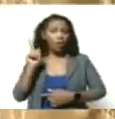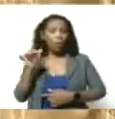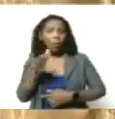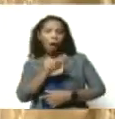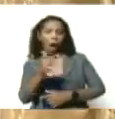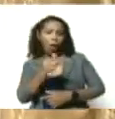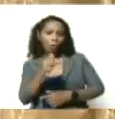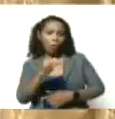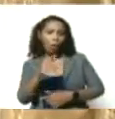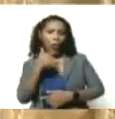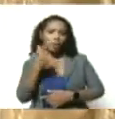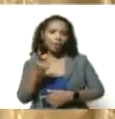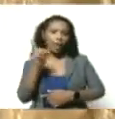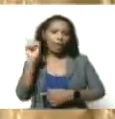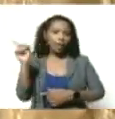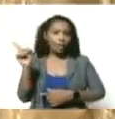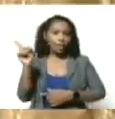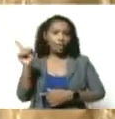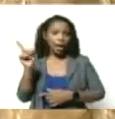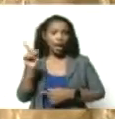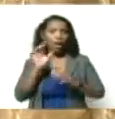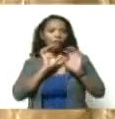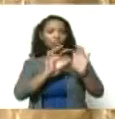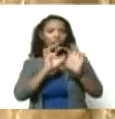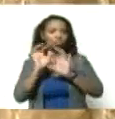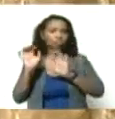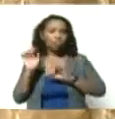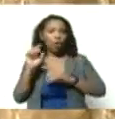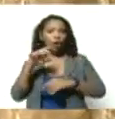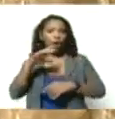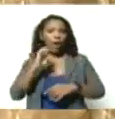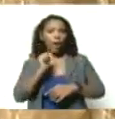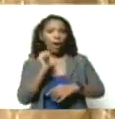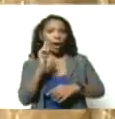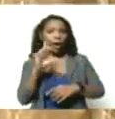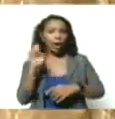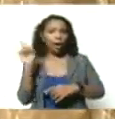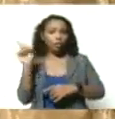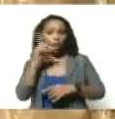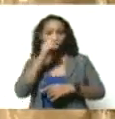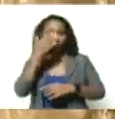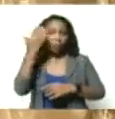que surgió en aquella tertulia con Eal en aquellos años.